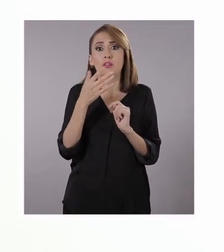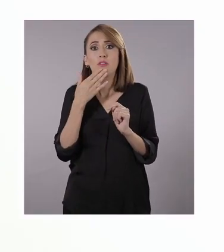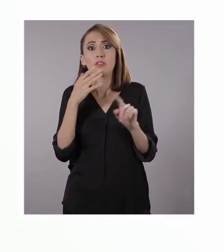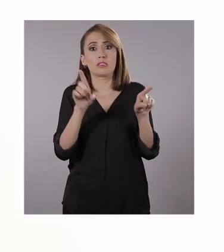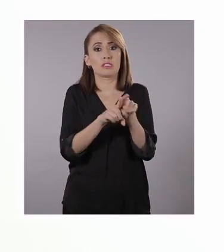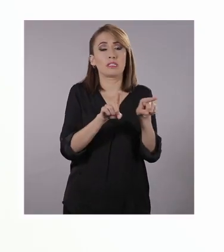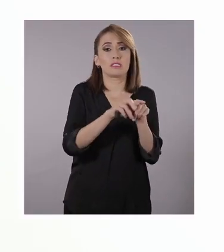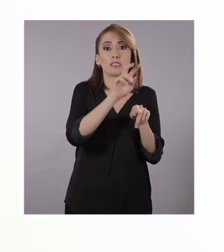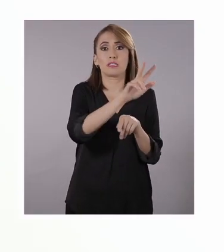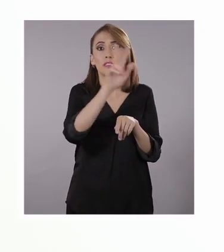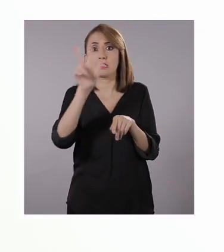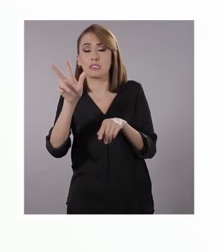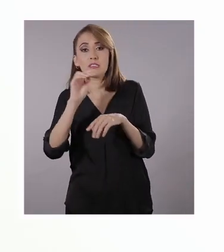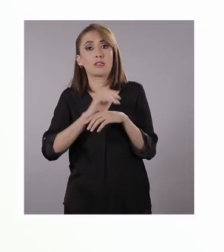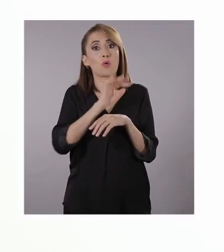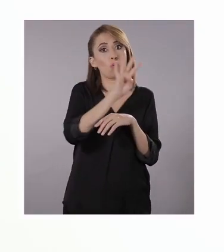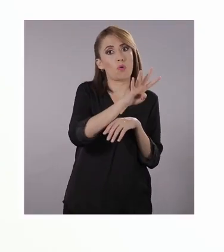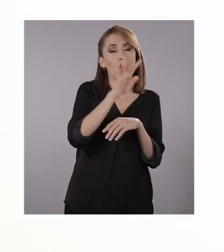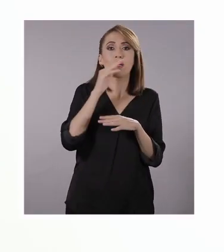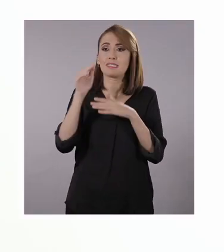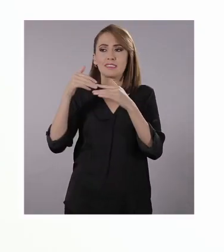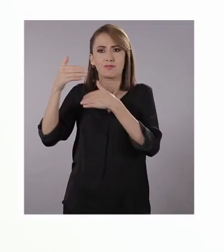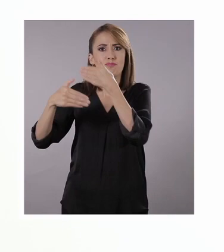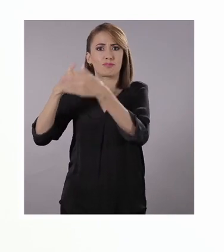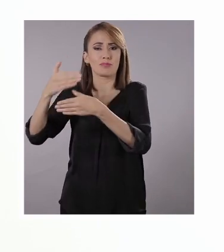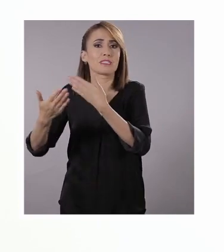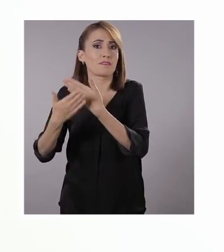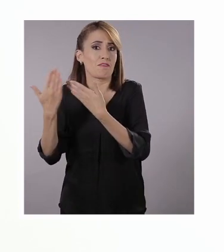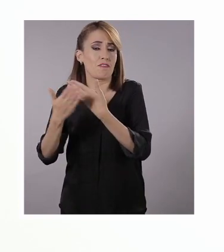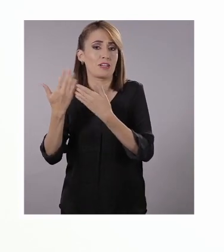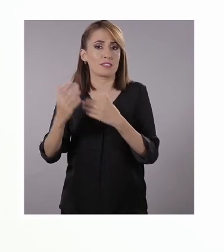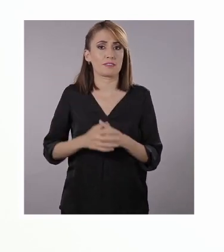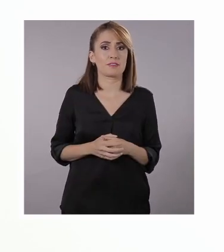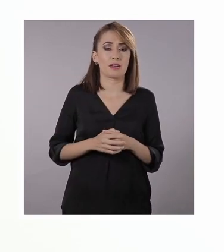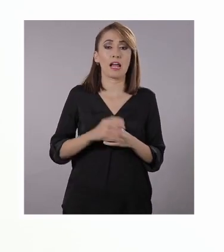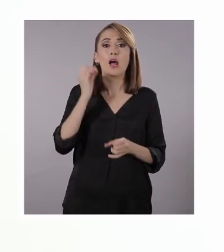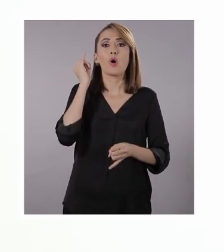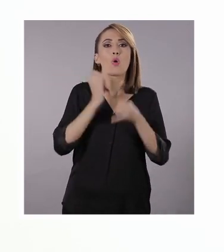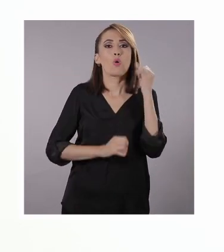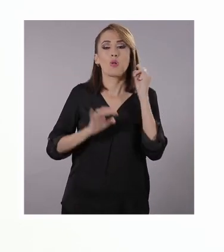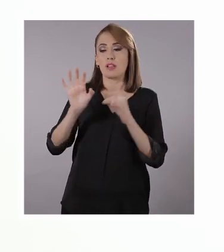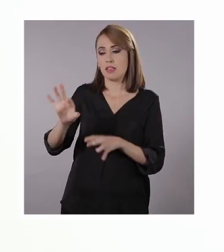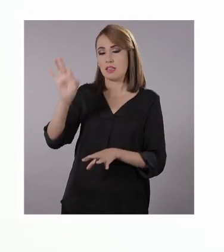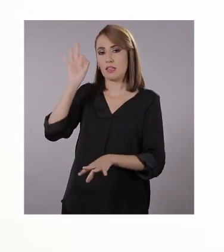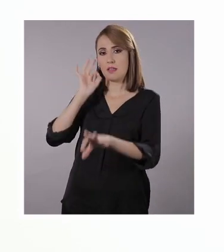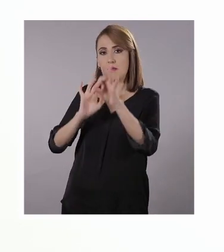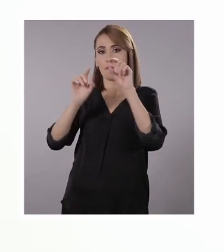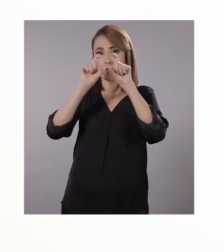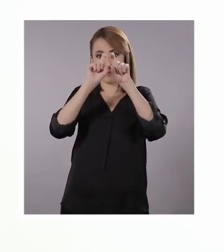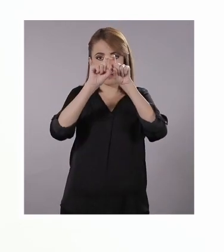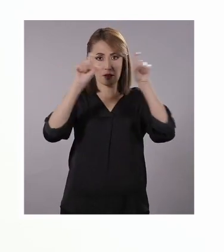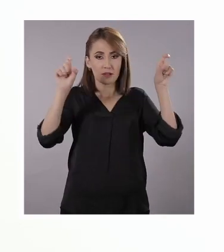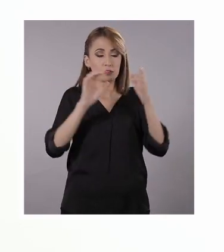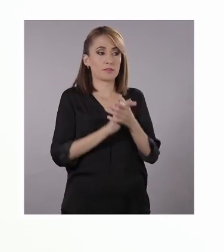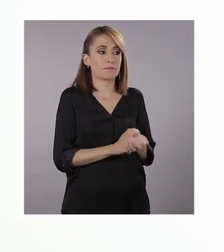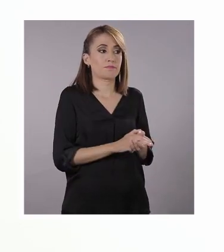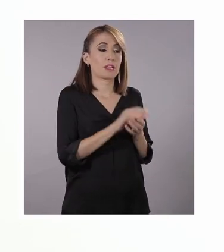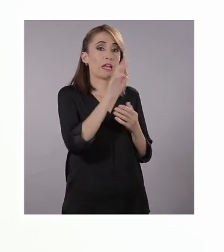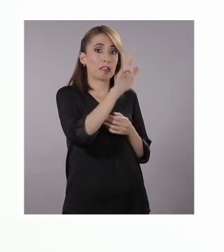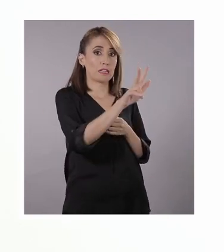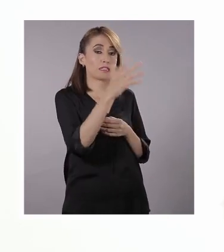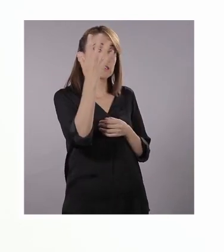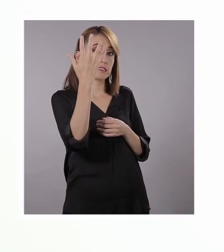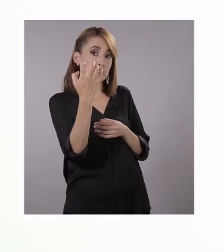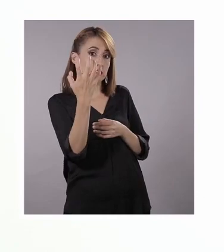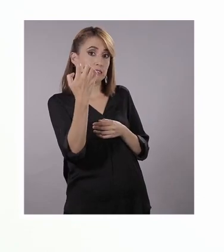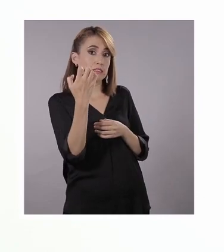11, 2, 22, 3, 33. ¡Qué genial, ¿verdad? Y bueno, la última sucesión es